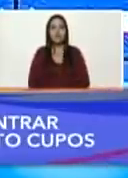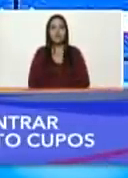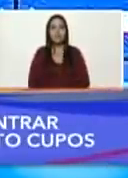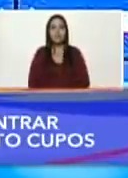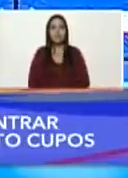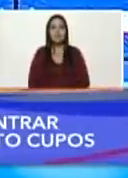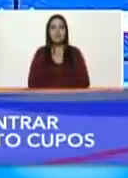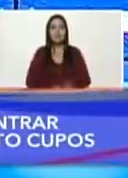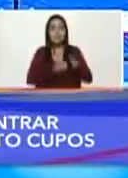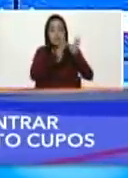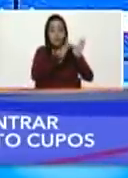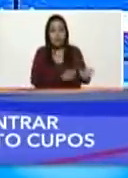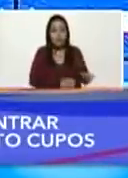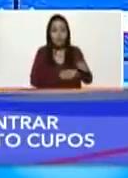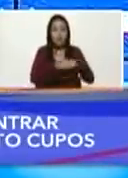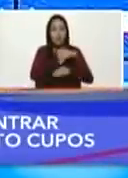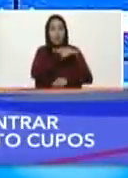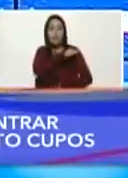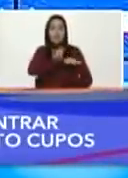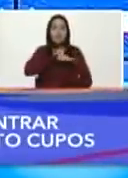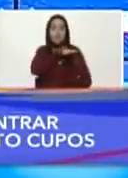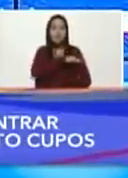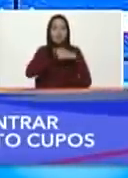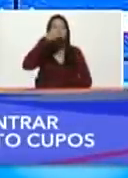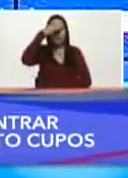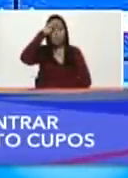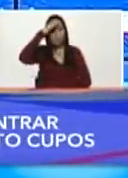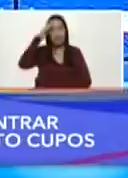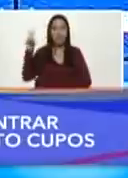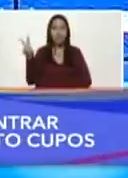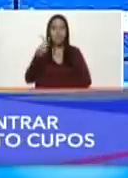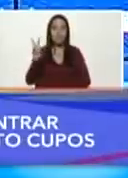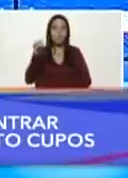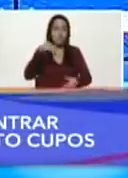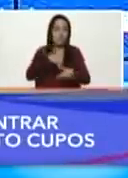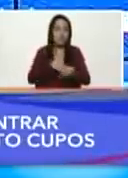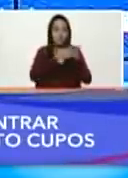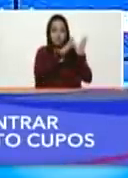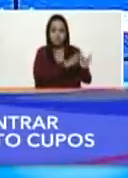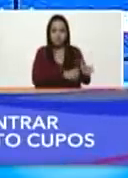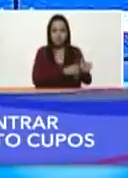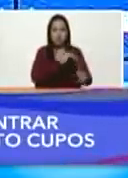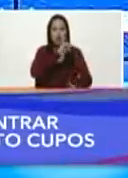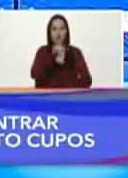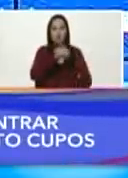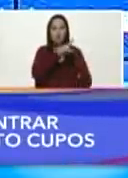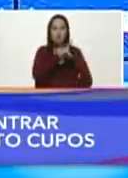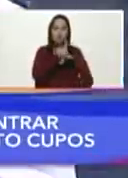compañeros de la misión cubana en Venezuela, doctor Julio Rodríguez, Julito,